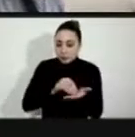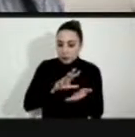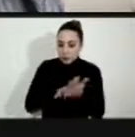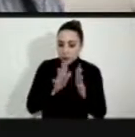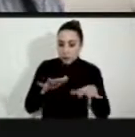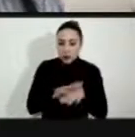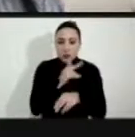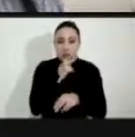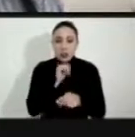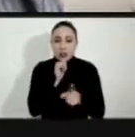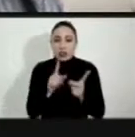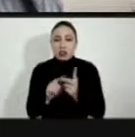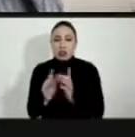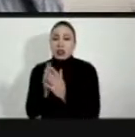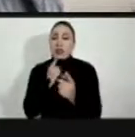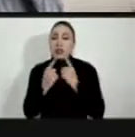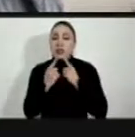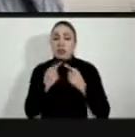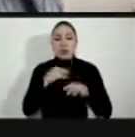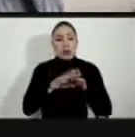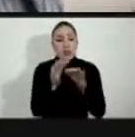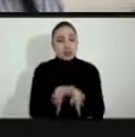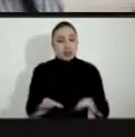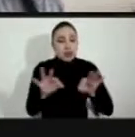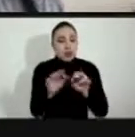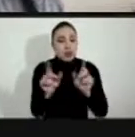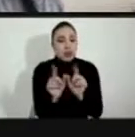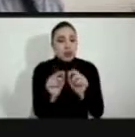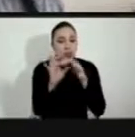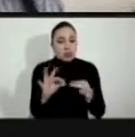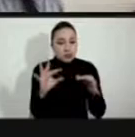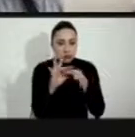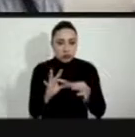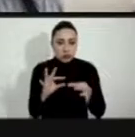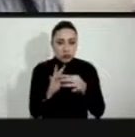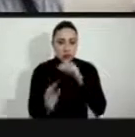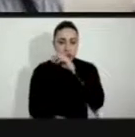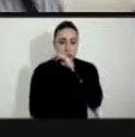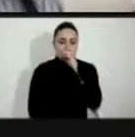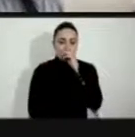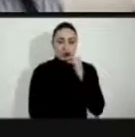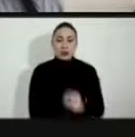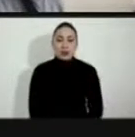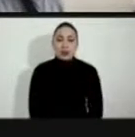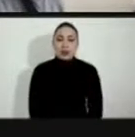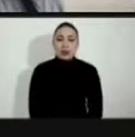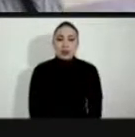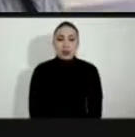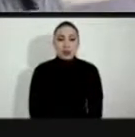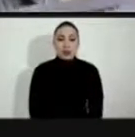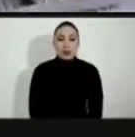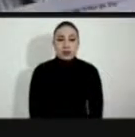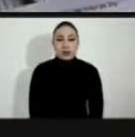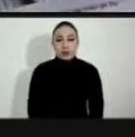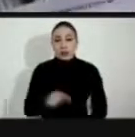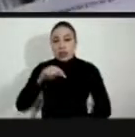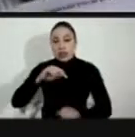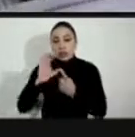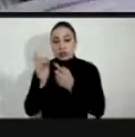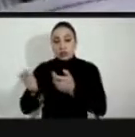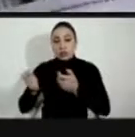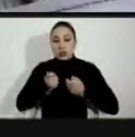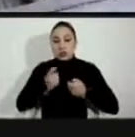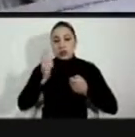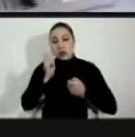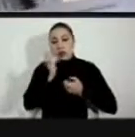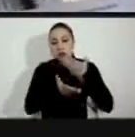debates del dictamen, toda vez que por economía parlamentaria solo leeré los puntos medulares. Esta comisión recibió para su análisis y dictaminación la